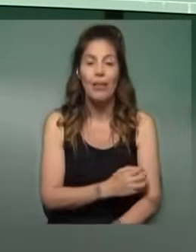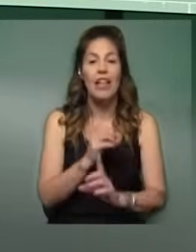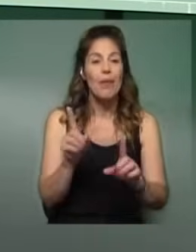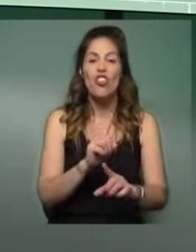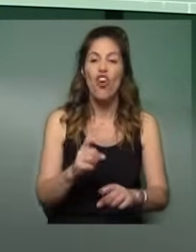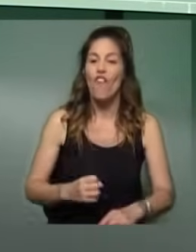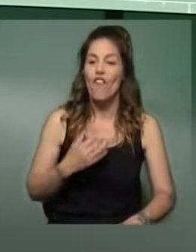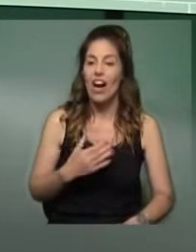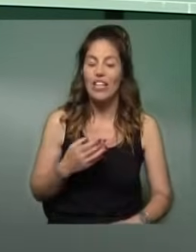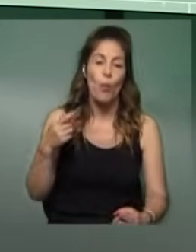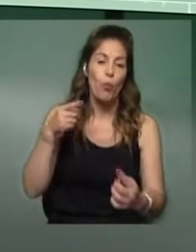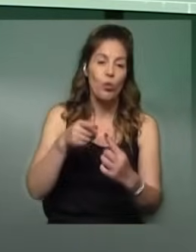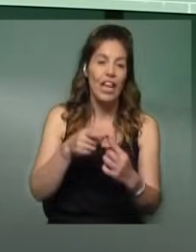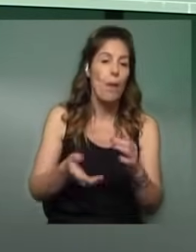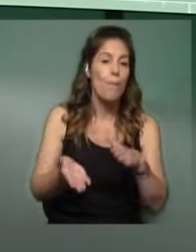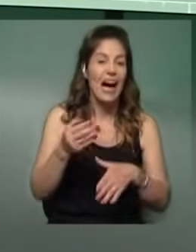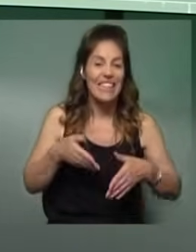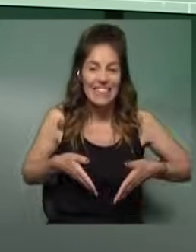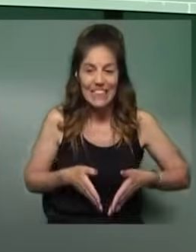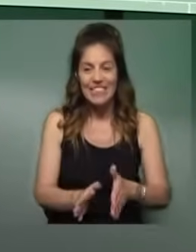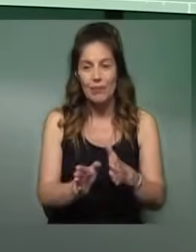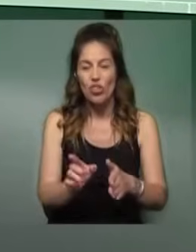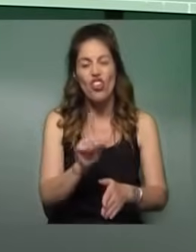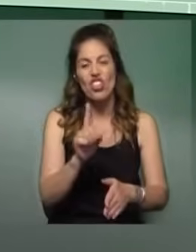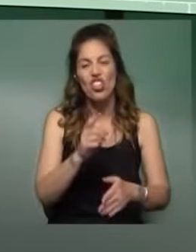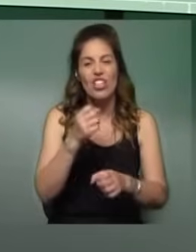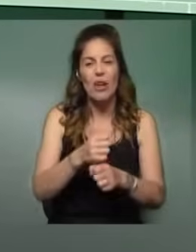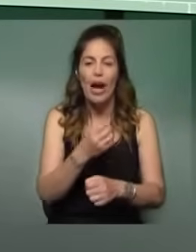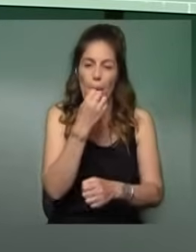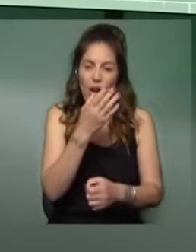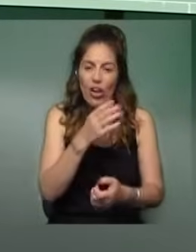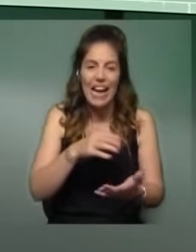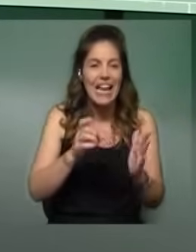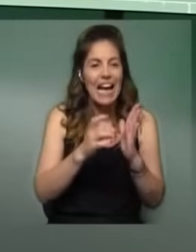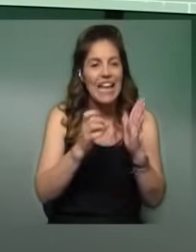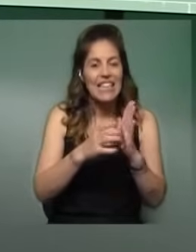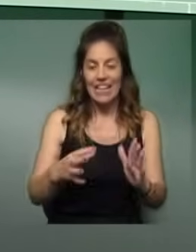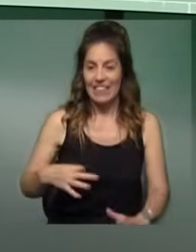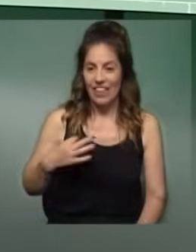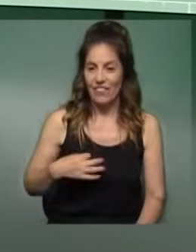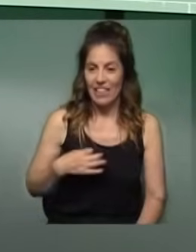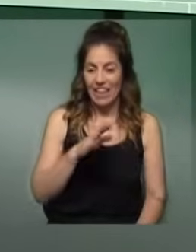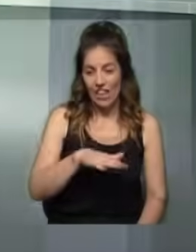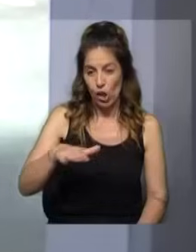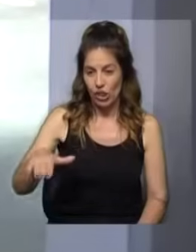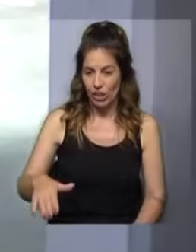es válido apuntar a que haya más nacimientos si no se trabaja en mejorar las condiciones de vida de niños y